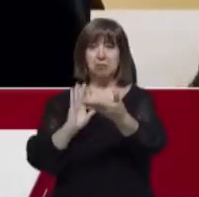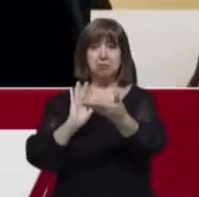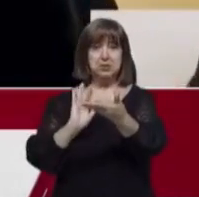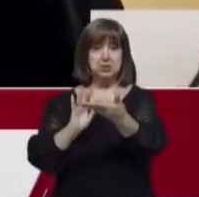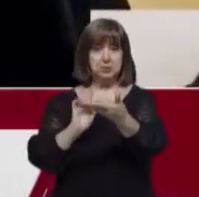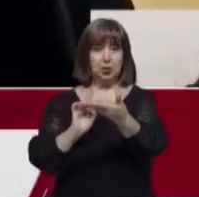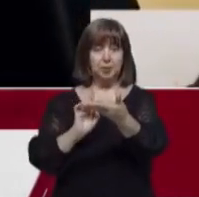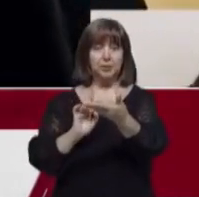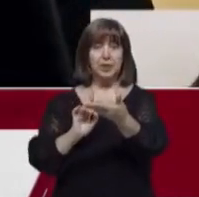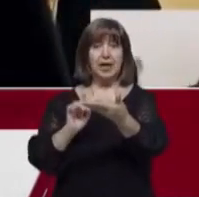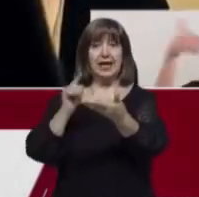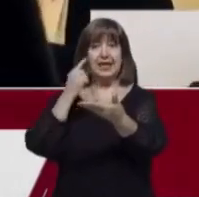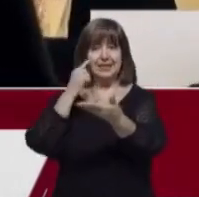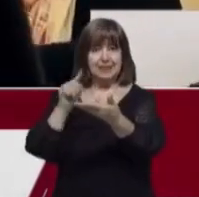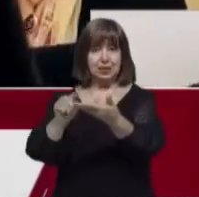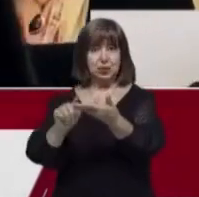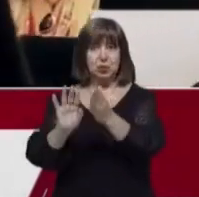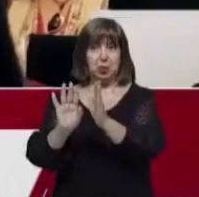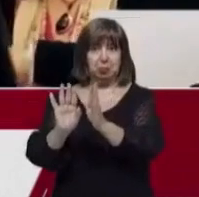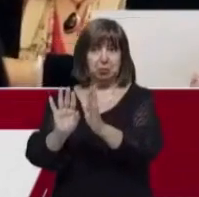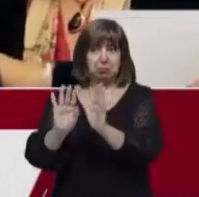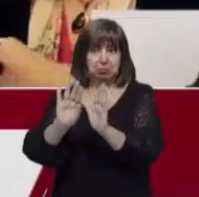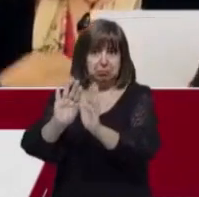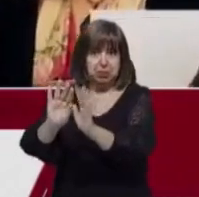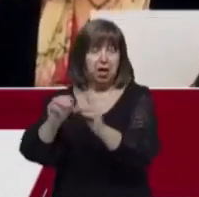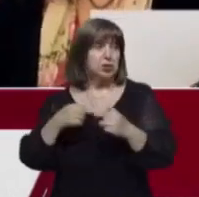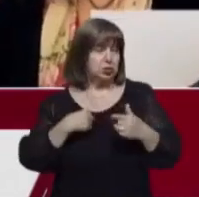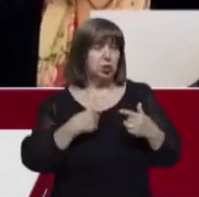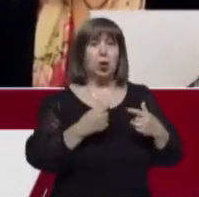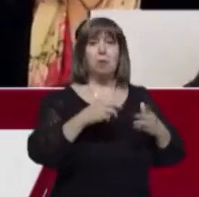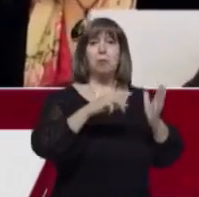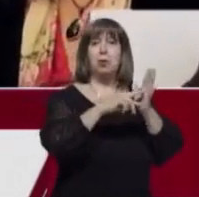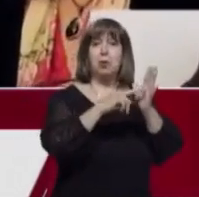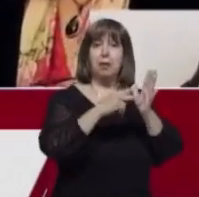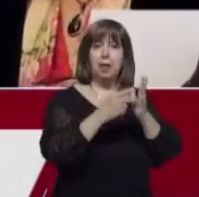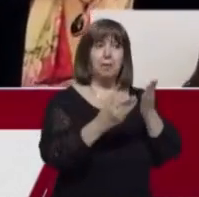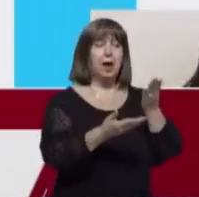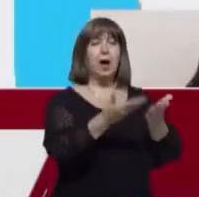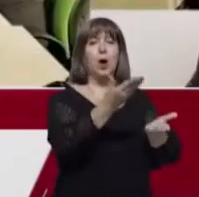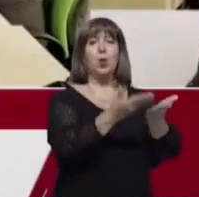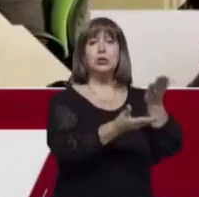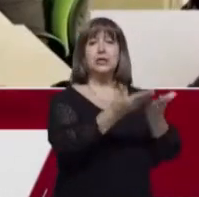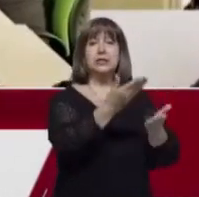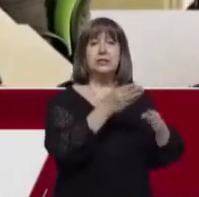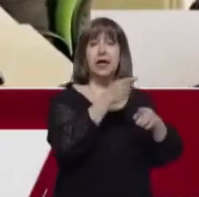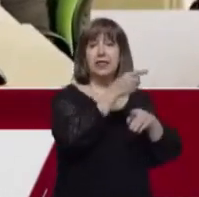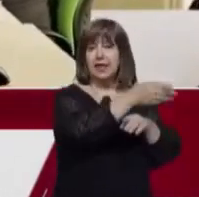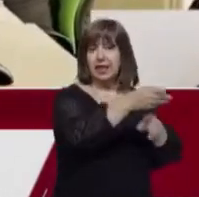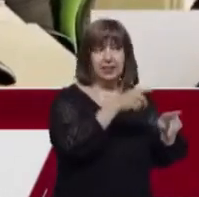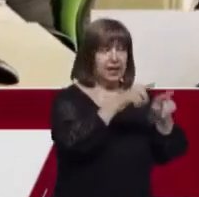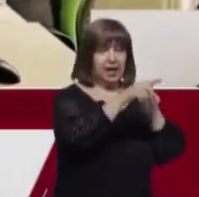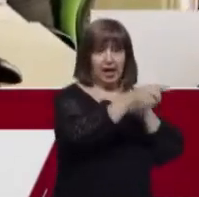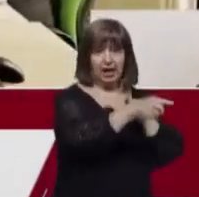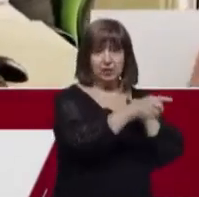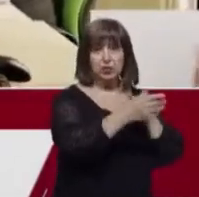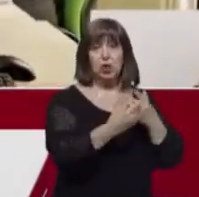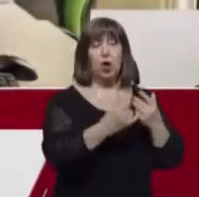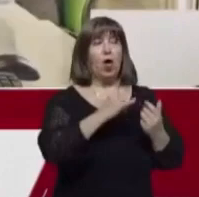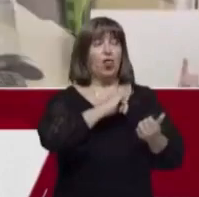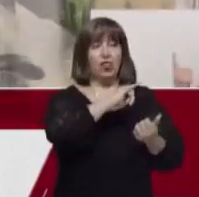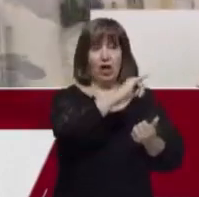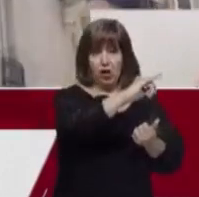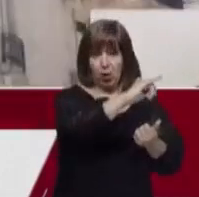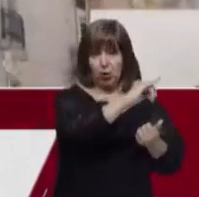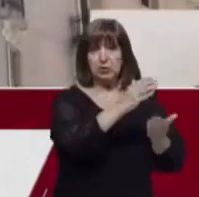lo hemos hecho a través del Poder Judicial, de la Suprema Corte, quienes han garantizado por ahí estos servicios, como es las